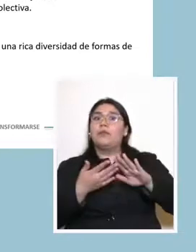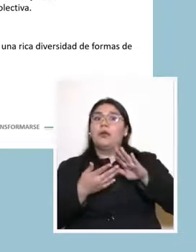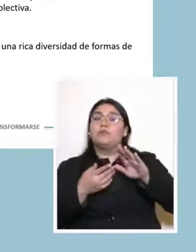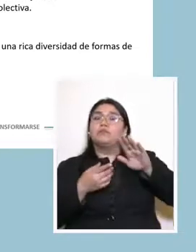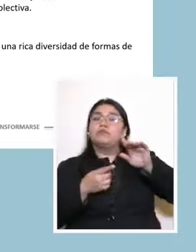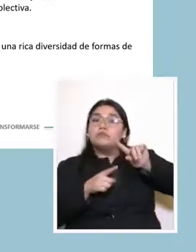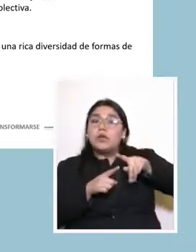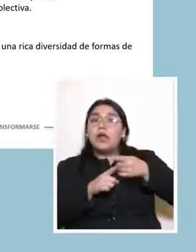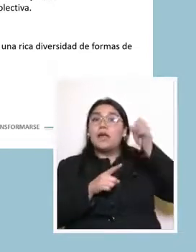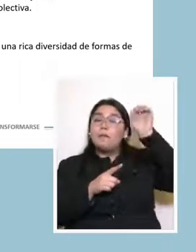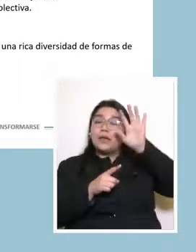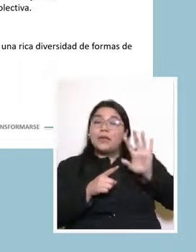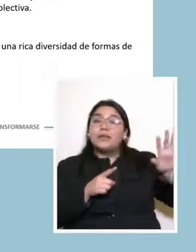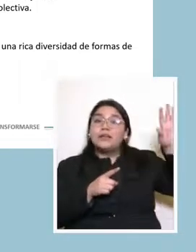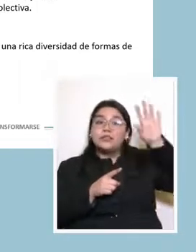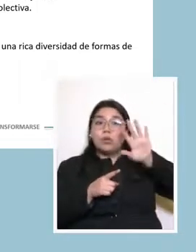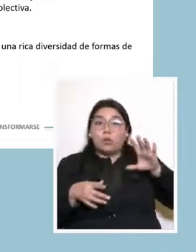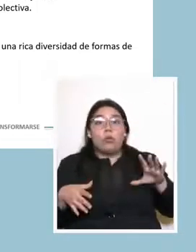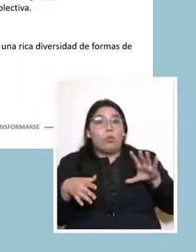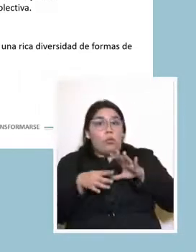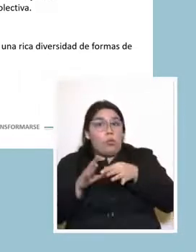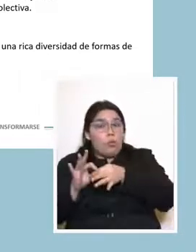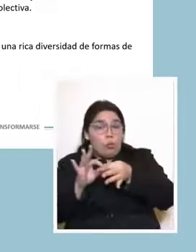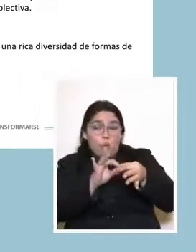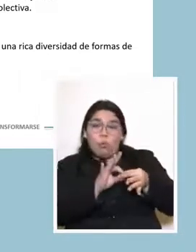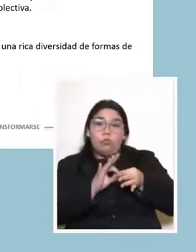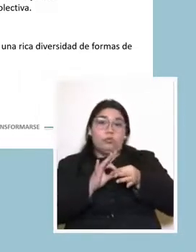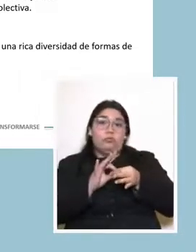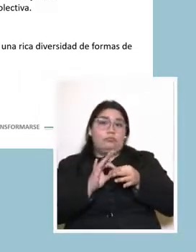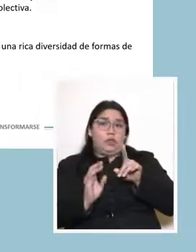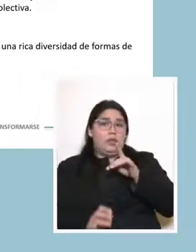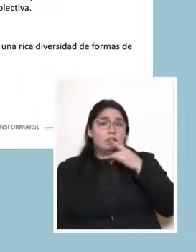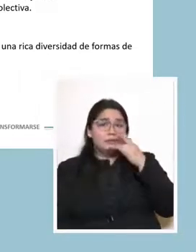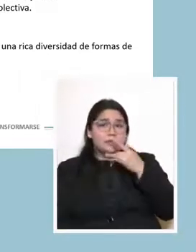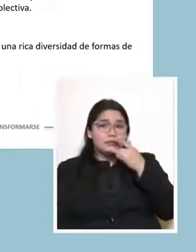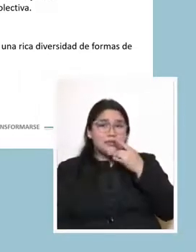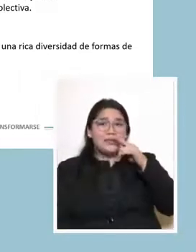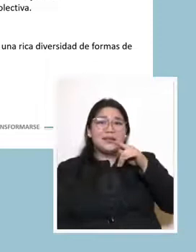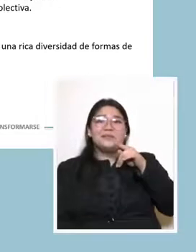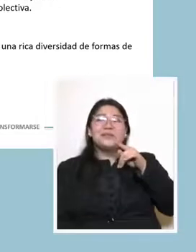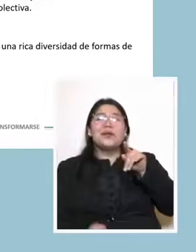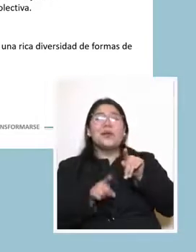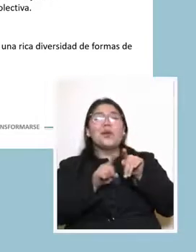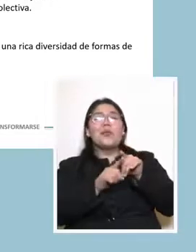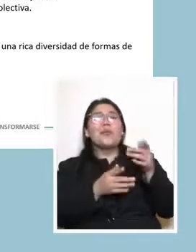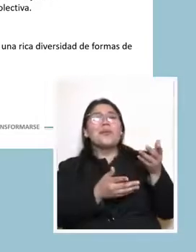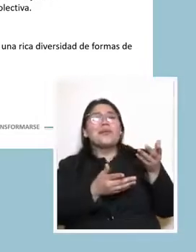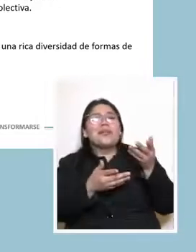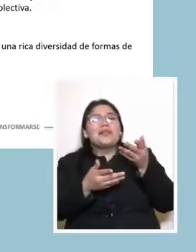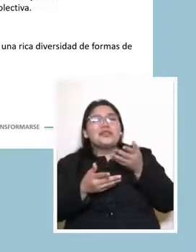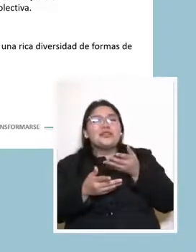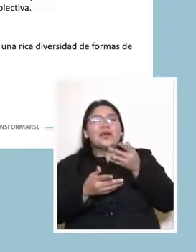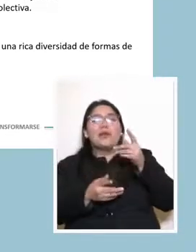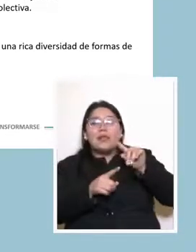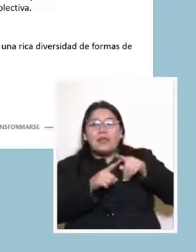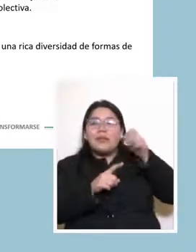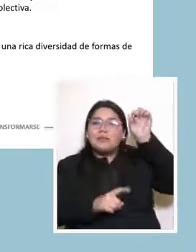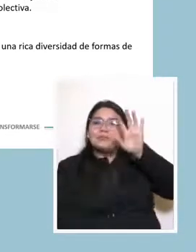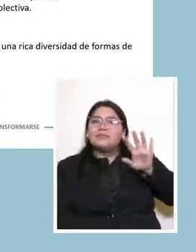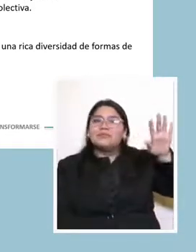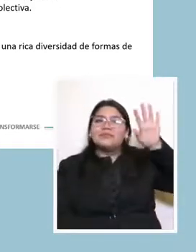tema colectivo no menor, en términos de que es una invitación a pensar juntos para actuar juntos. A eso me refiero con